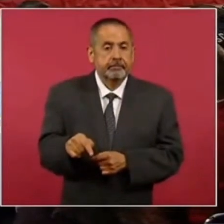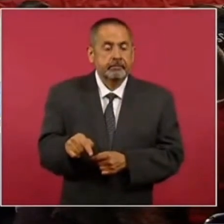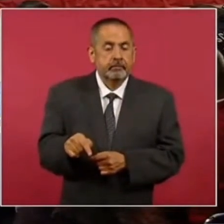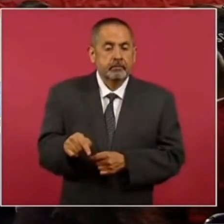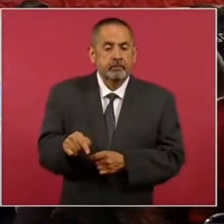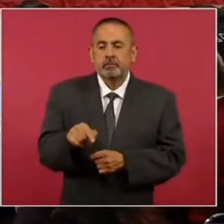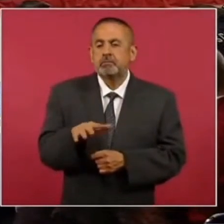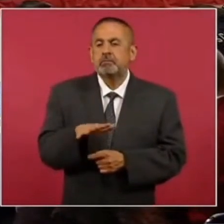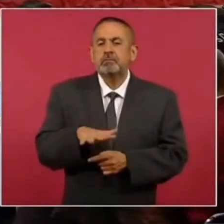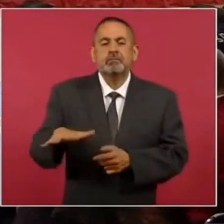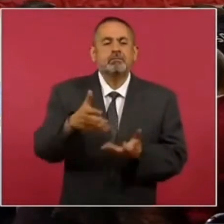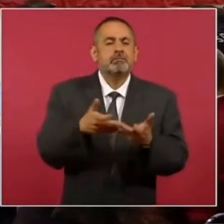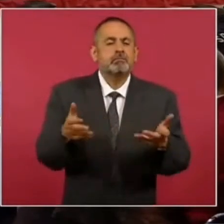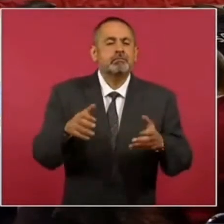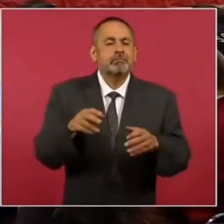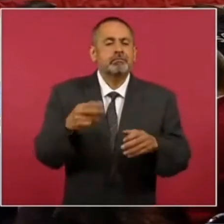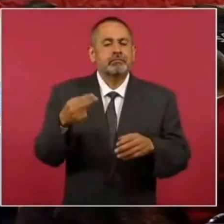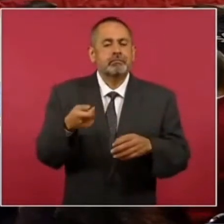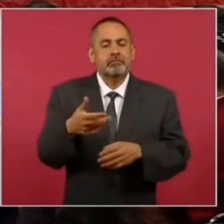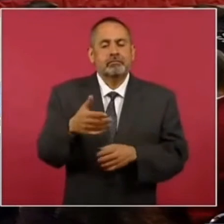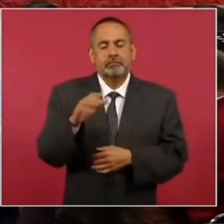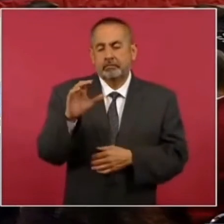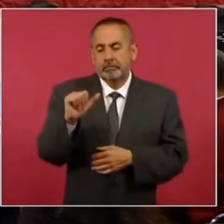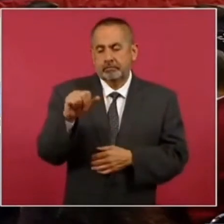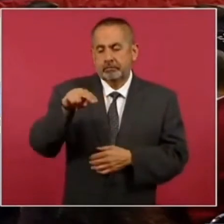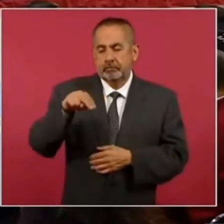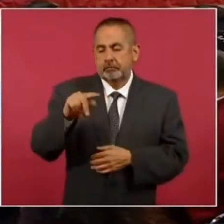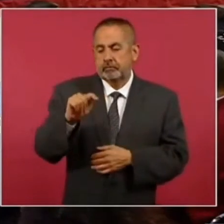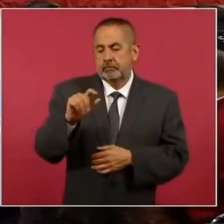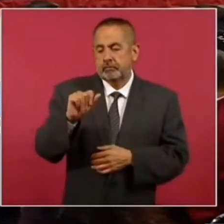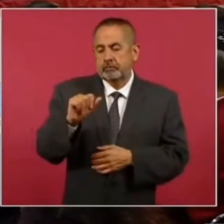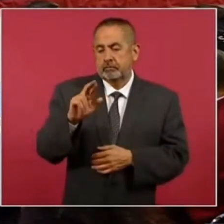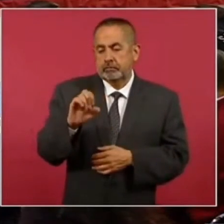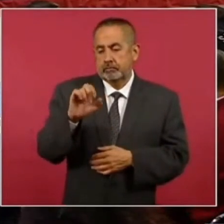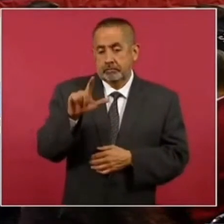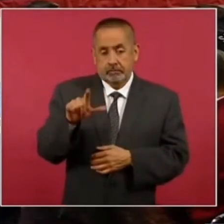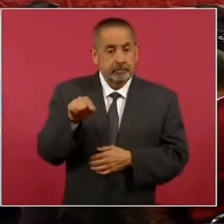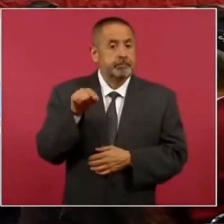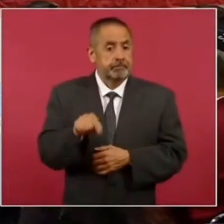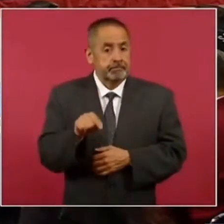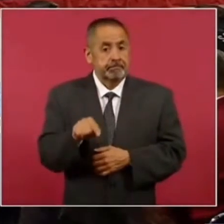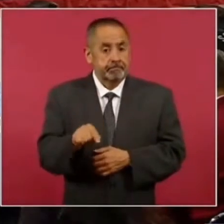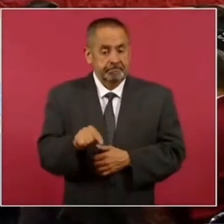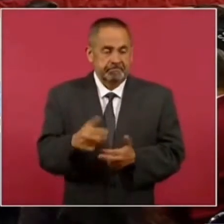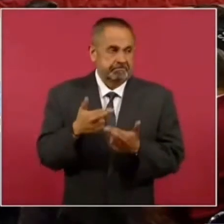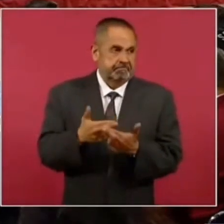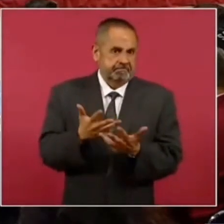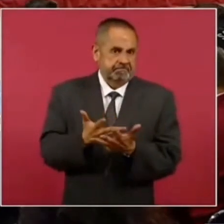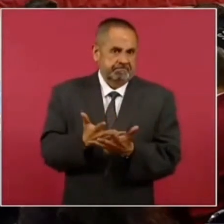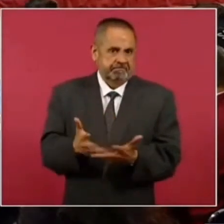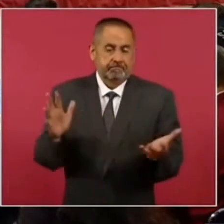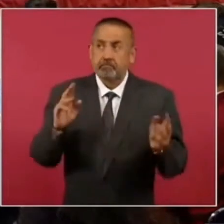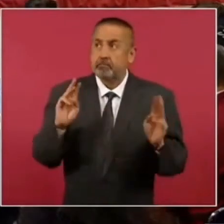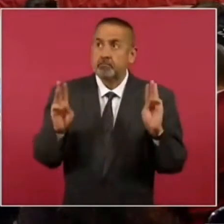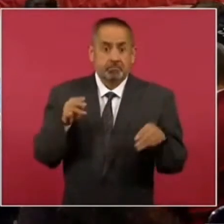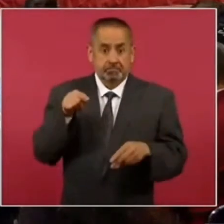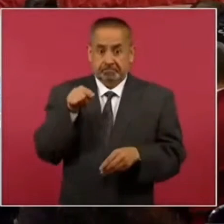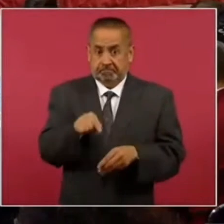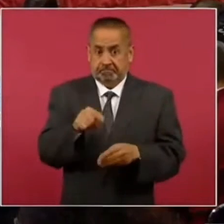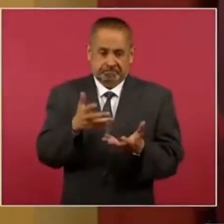el campo de Cantarell, que era de los más grandes del mundo.